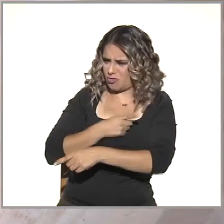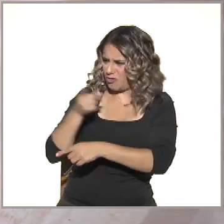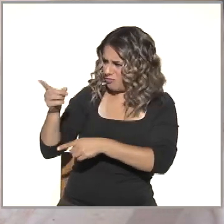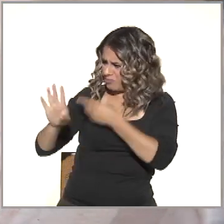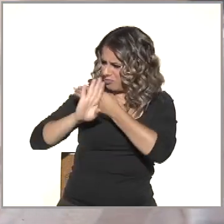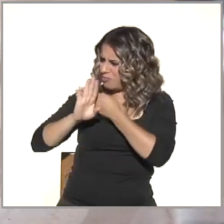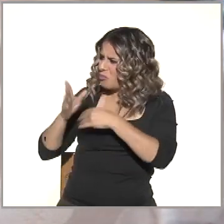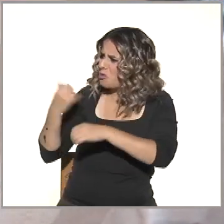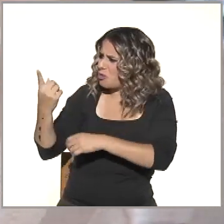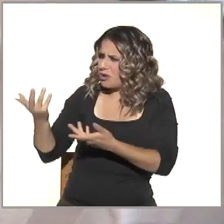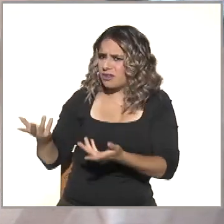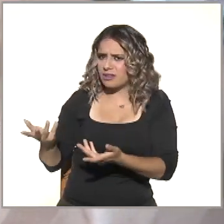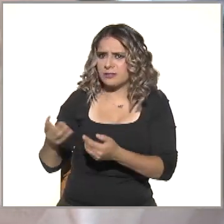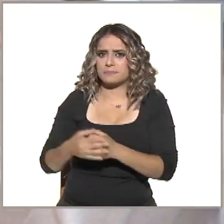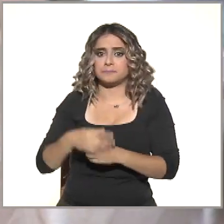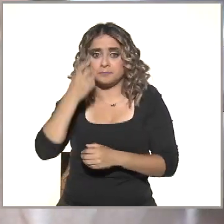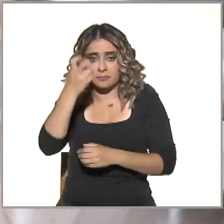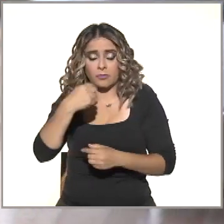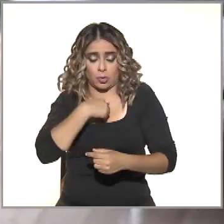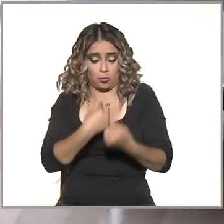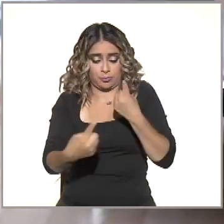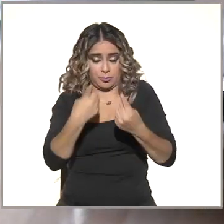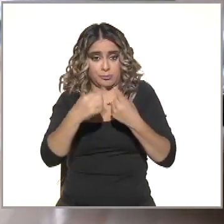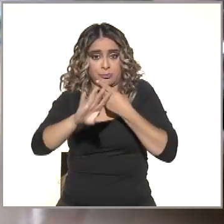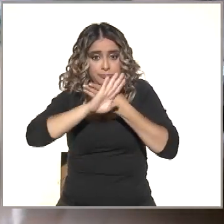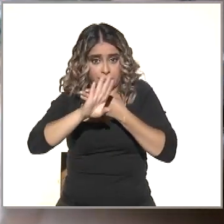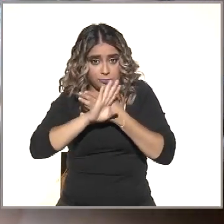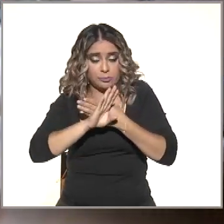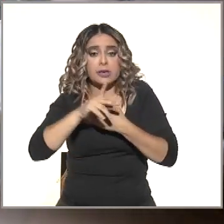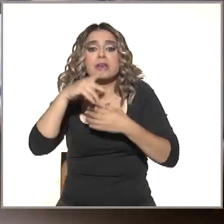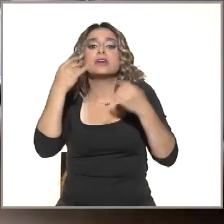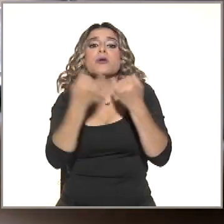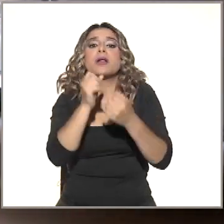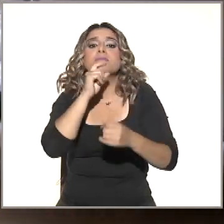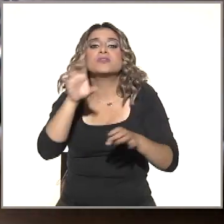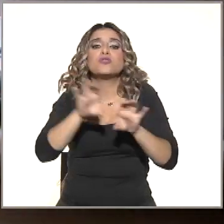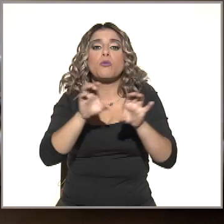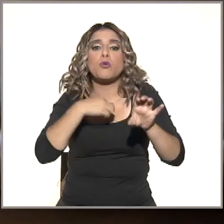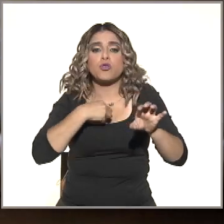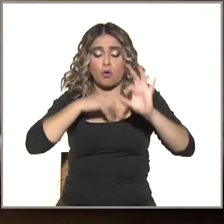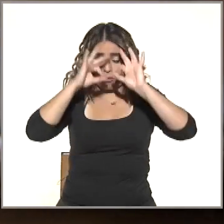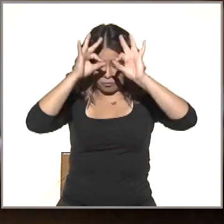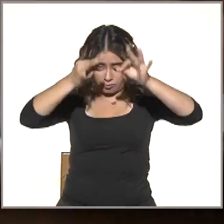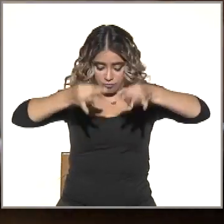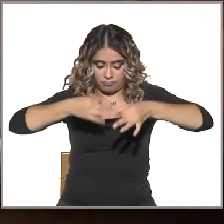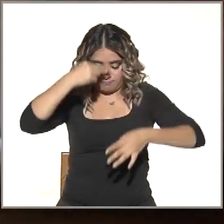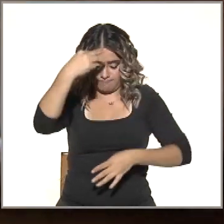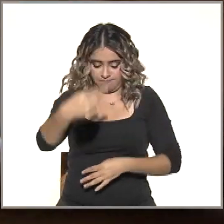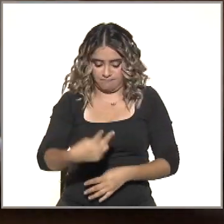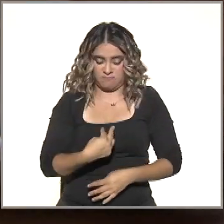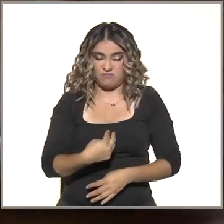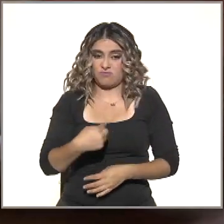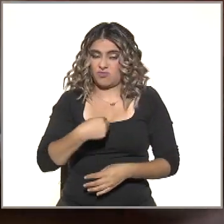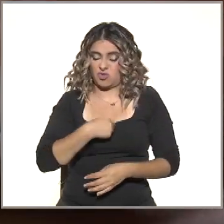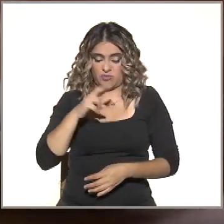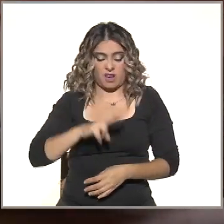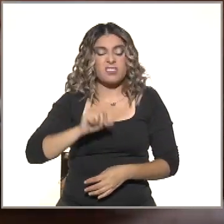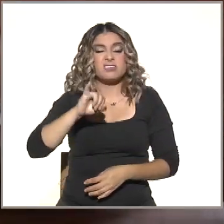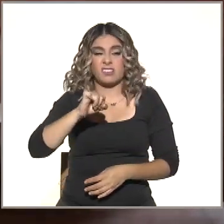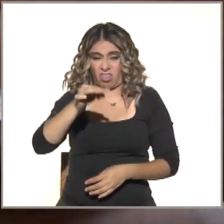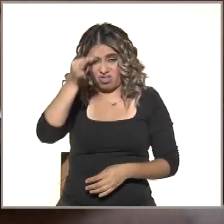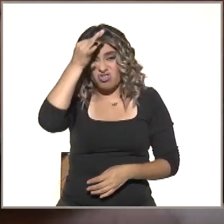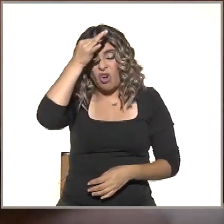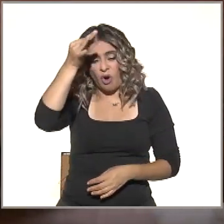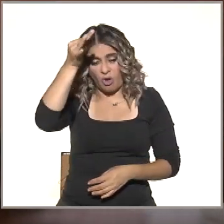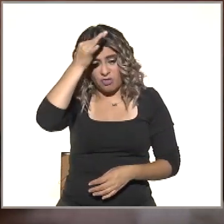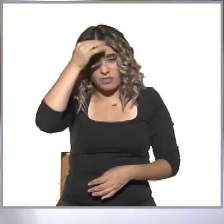no solamente es la manera en la que me digo, sino cómo me considero. Y sí, me consideraba tonta, me